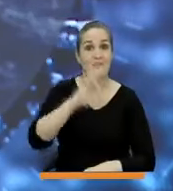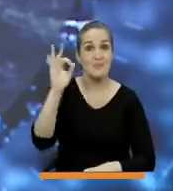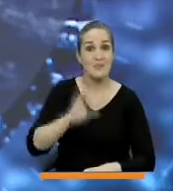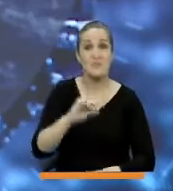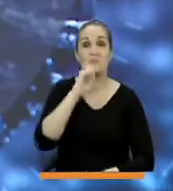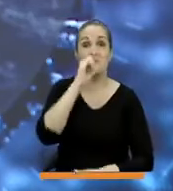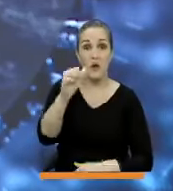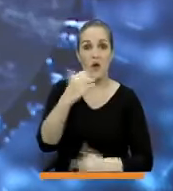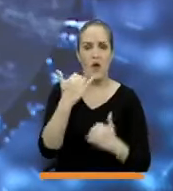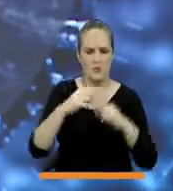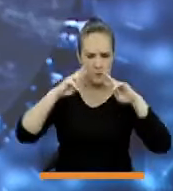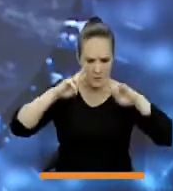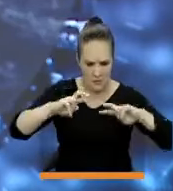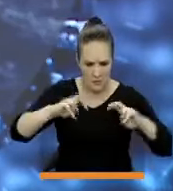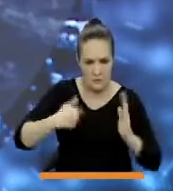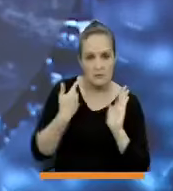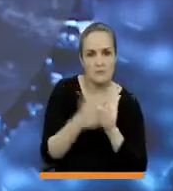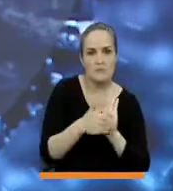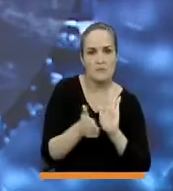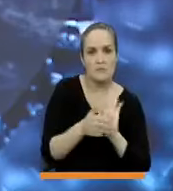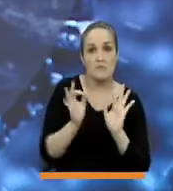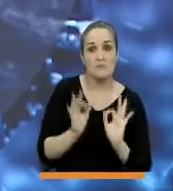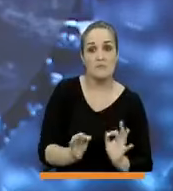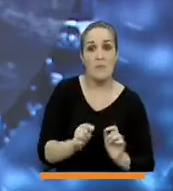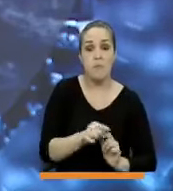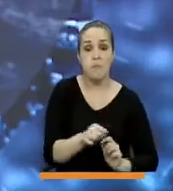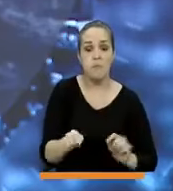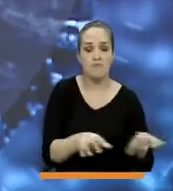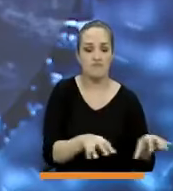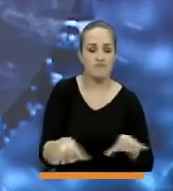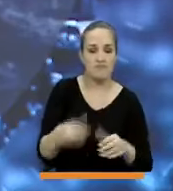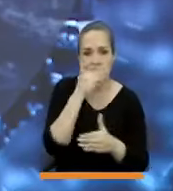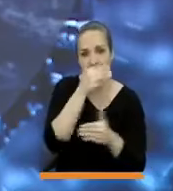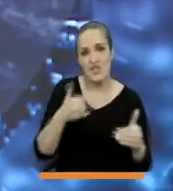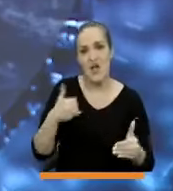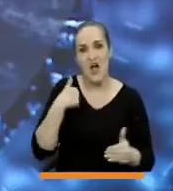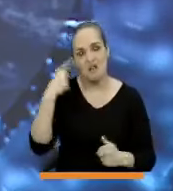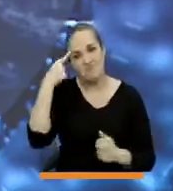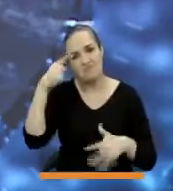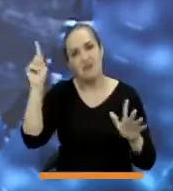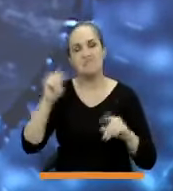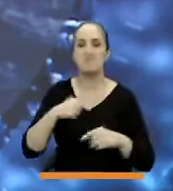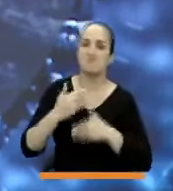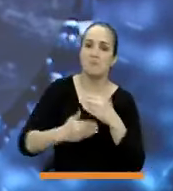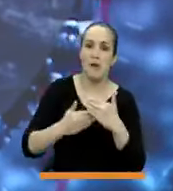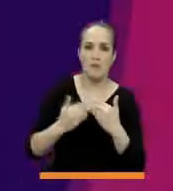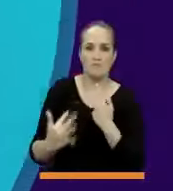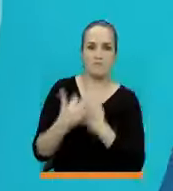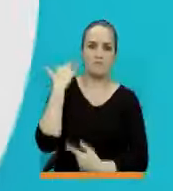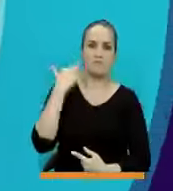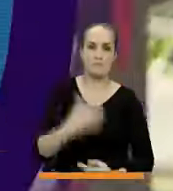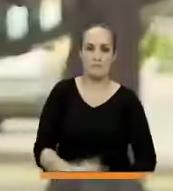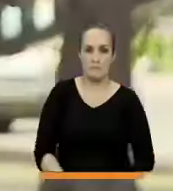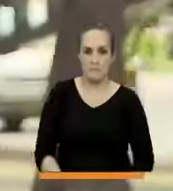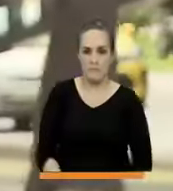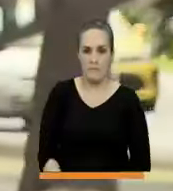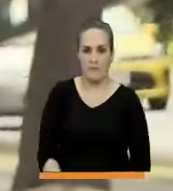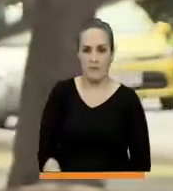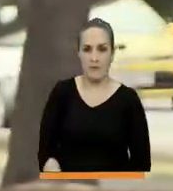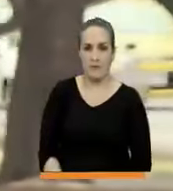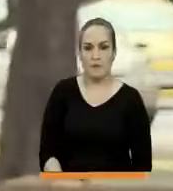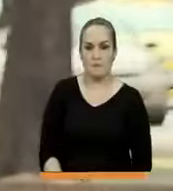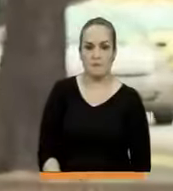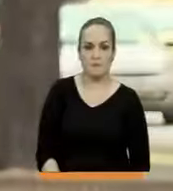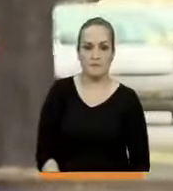visión detallada sobre el comportamiento digital de los adolescentes en el país. La más